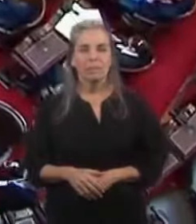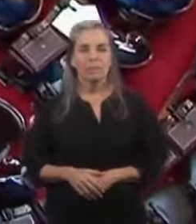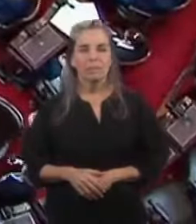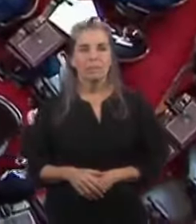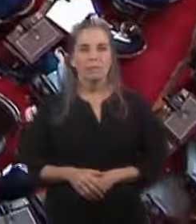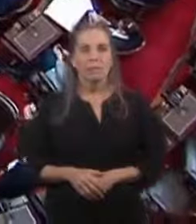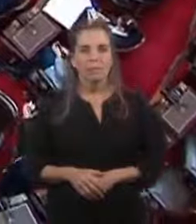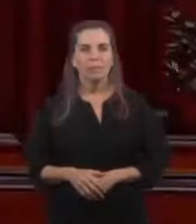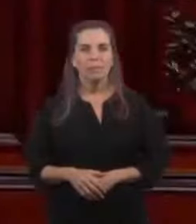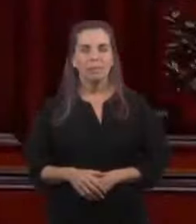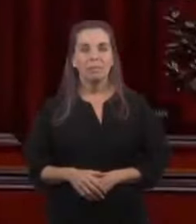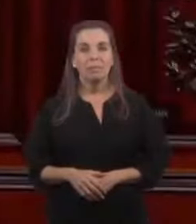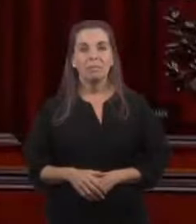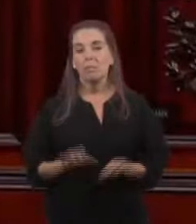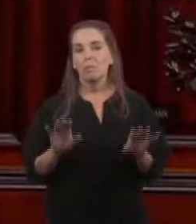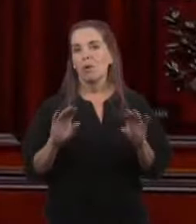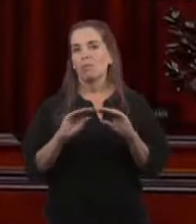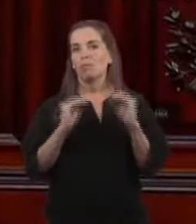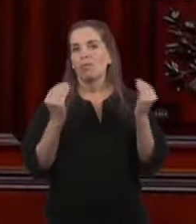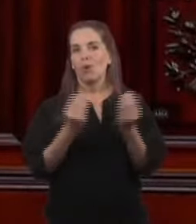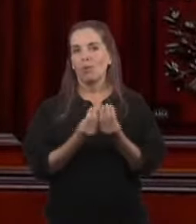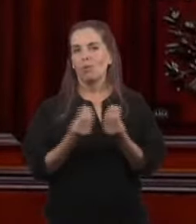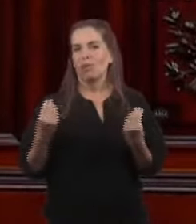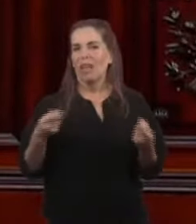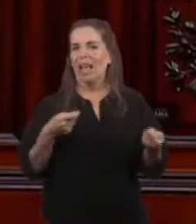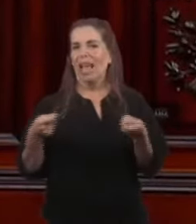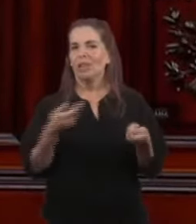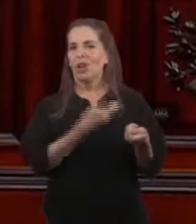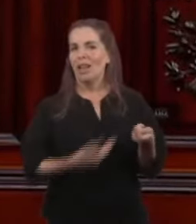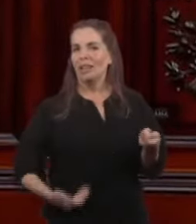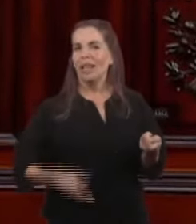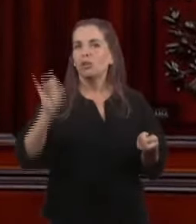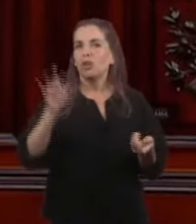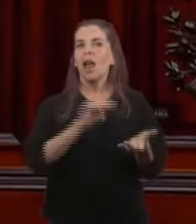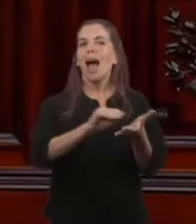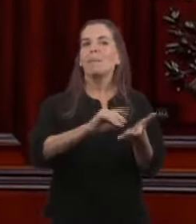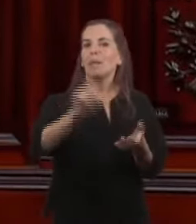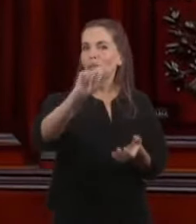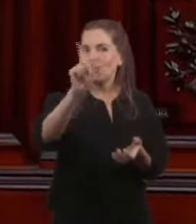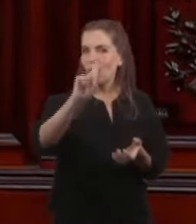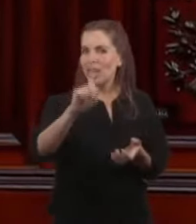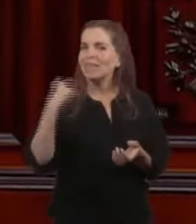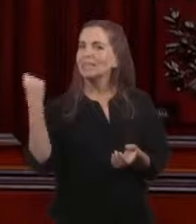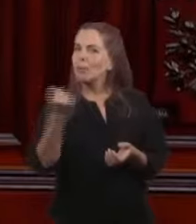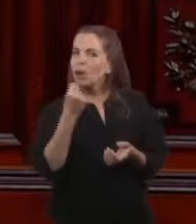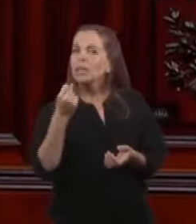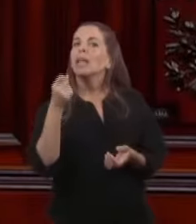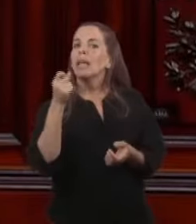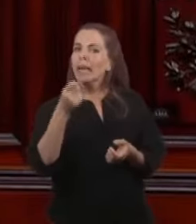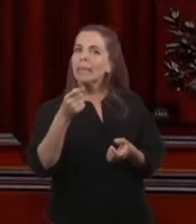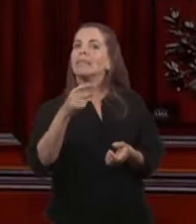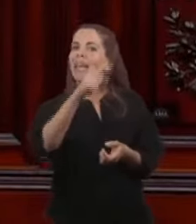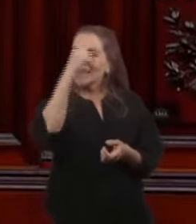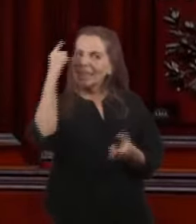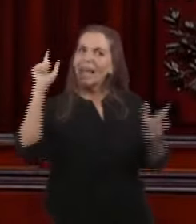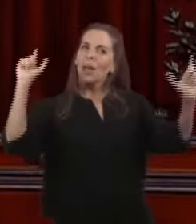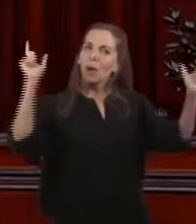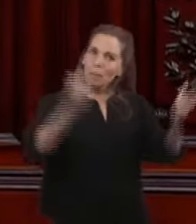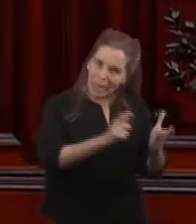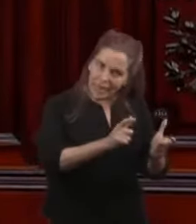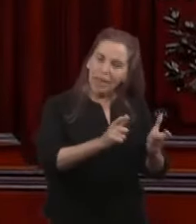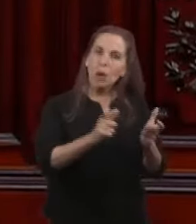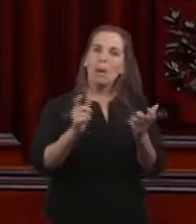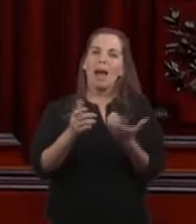anunciado En definitiva gestionar no es administrar el estado gestionar es achicar el estado para engrandecer a la